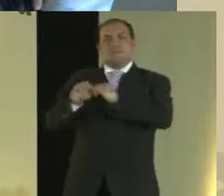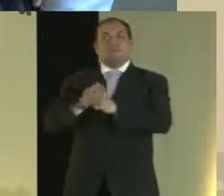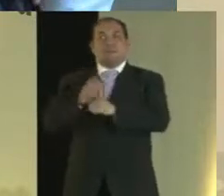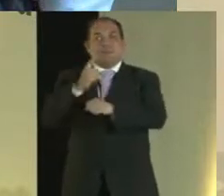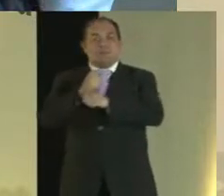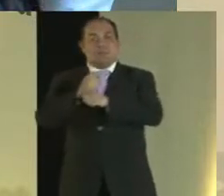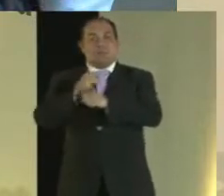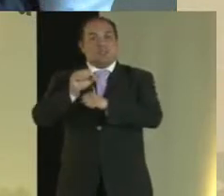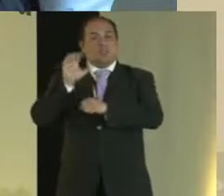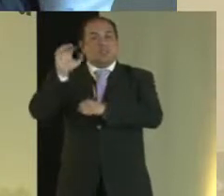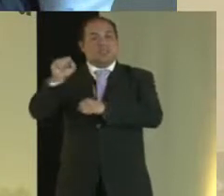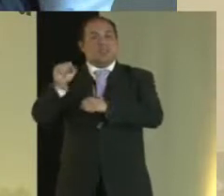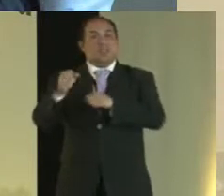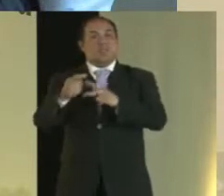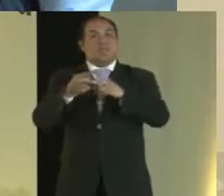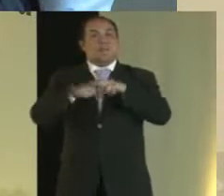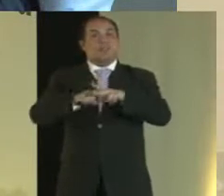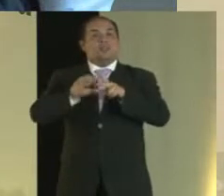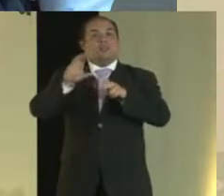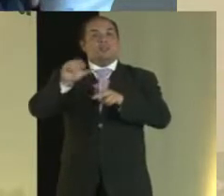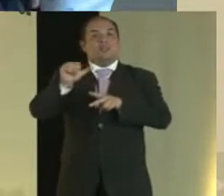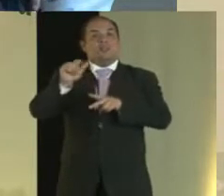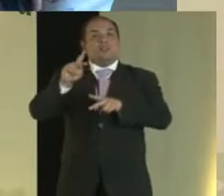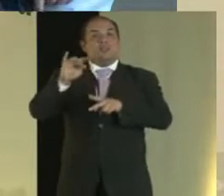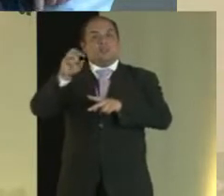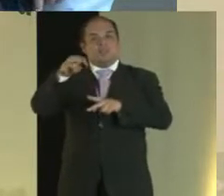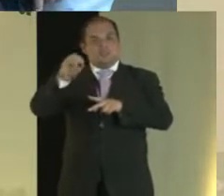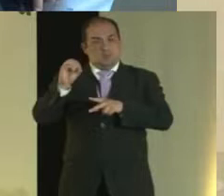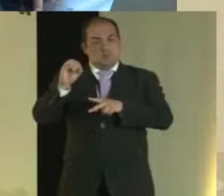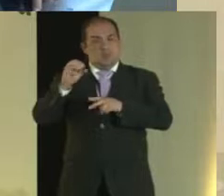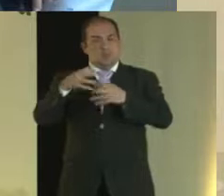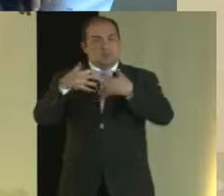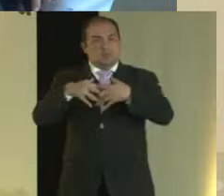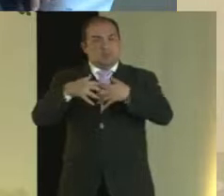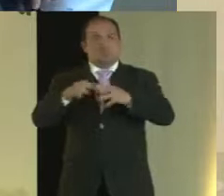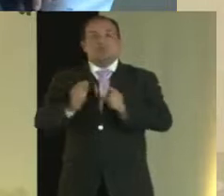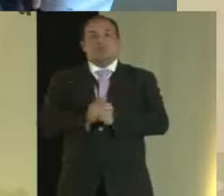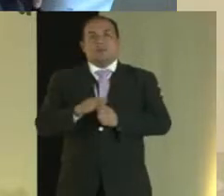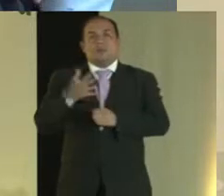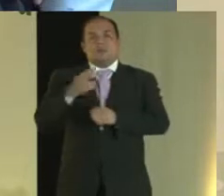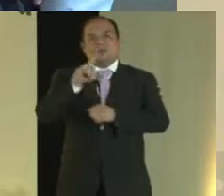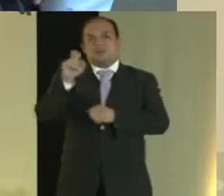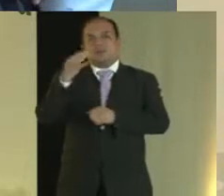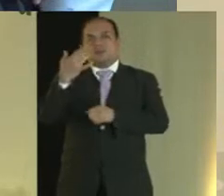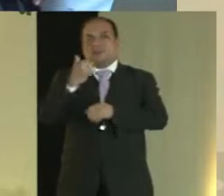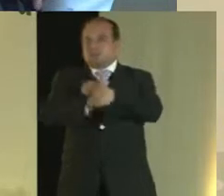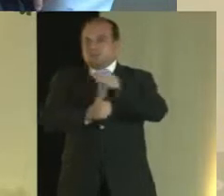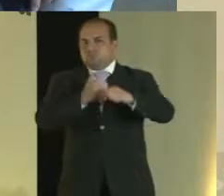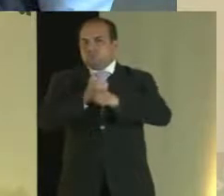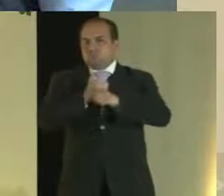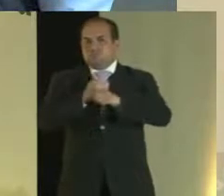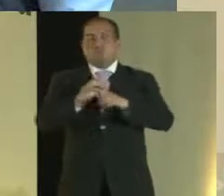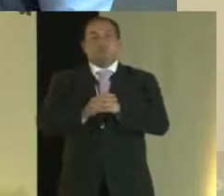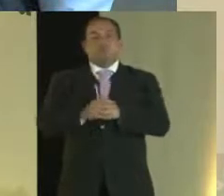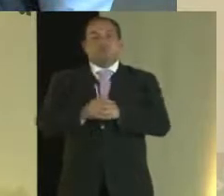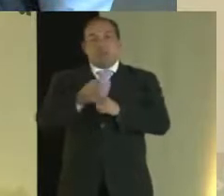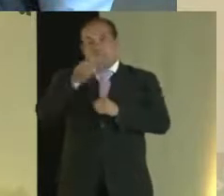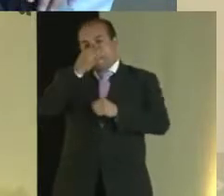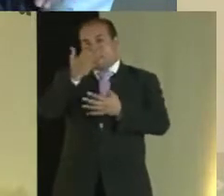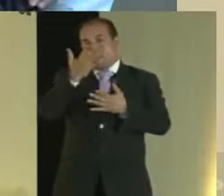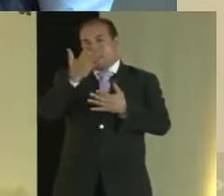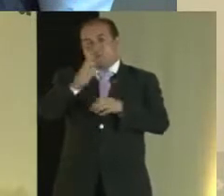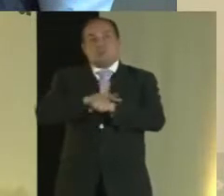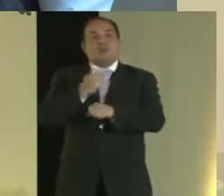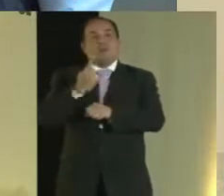los sindicatos nacieron con el capitalismo industrial apenas hace unos 150 años. Y digo apenas porque hay